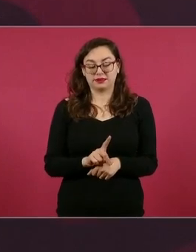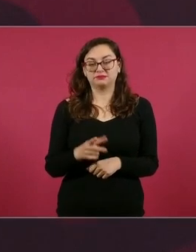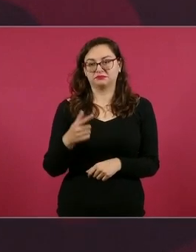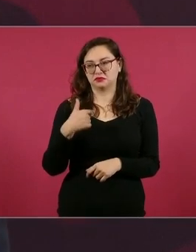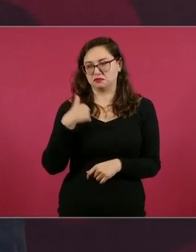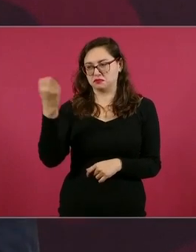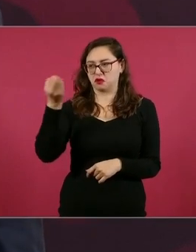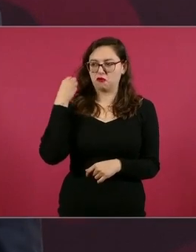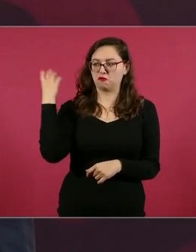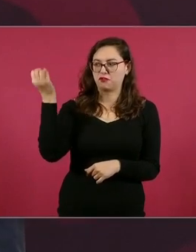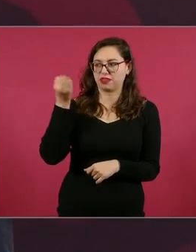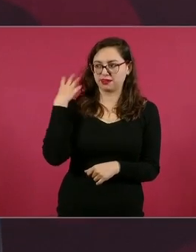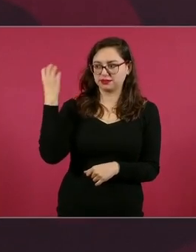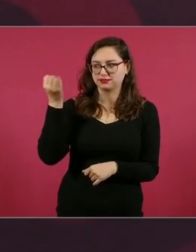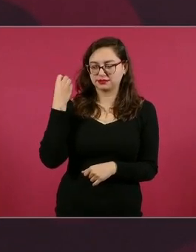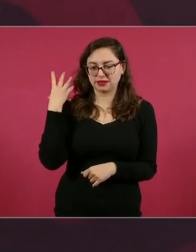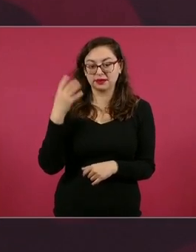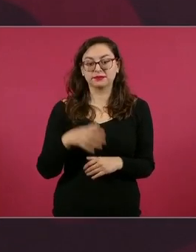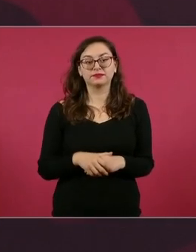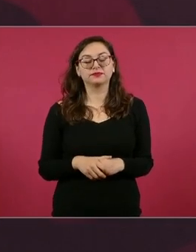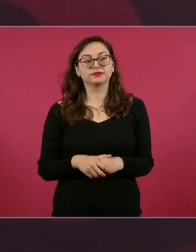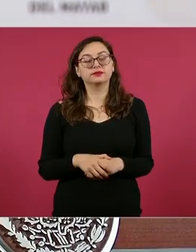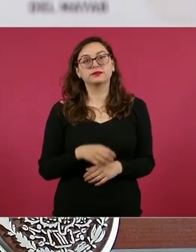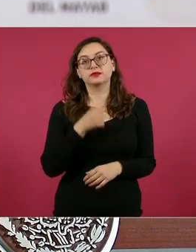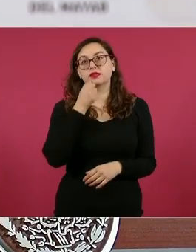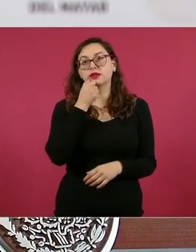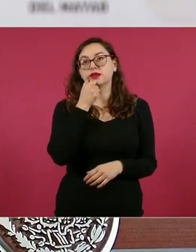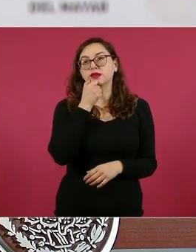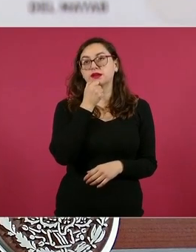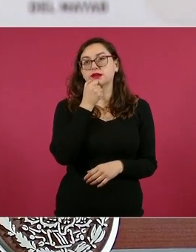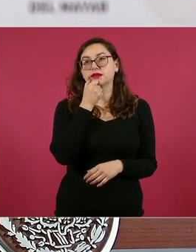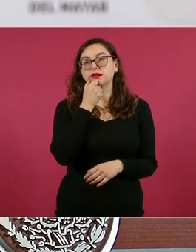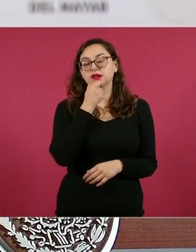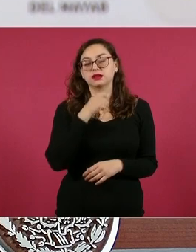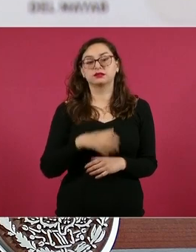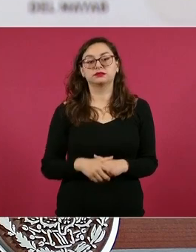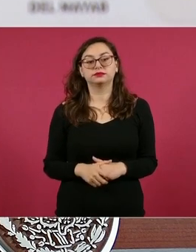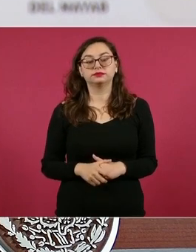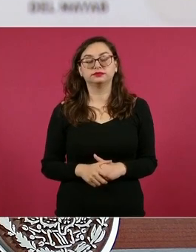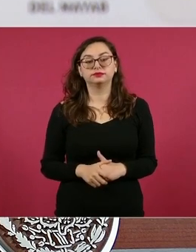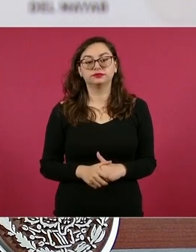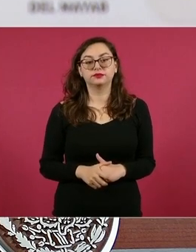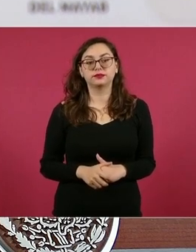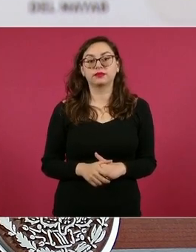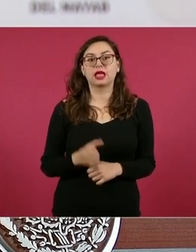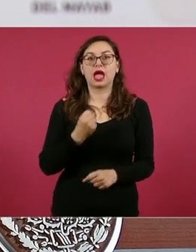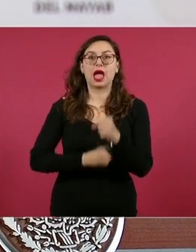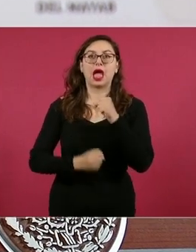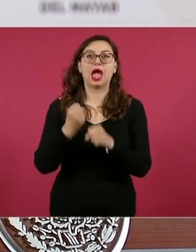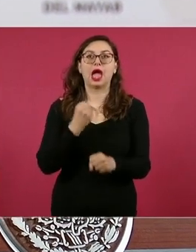de prensa Esto fue como